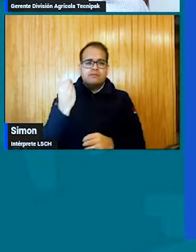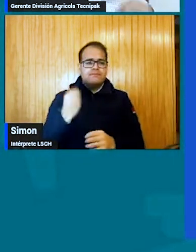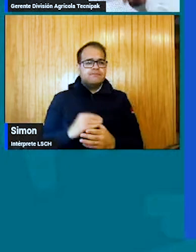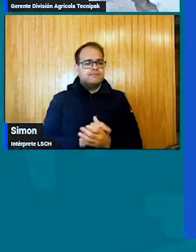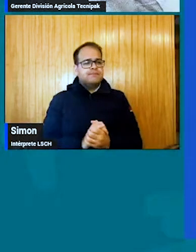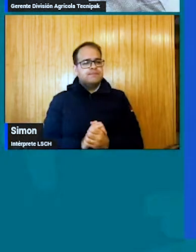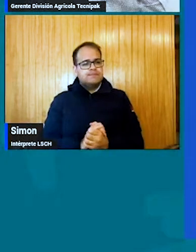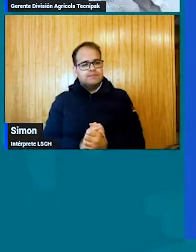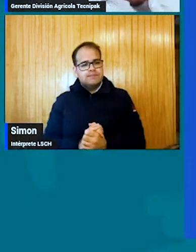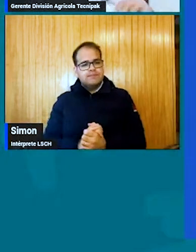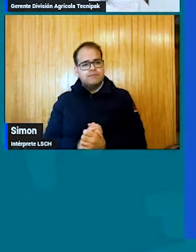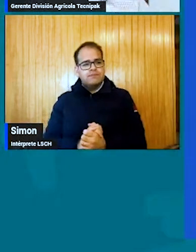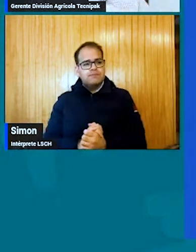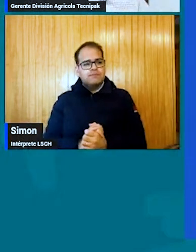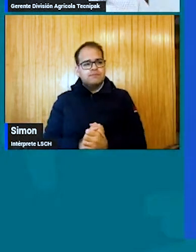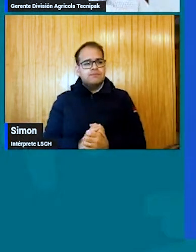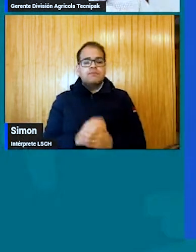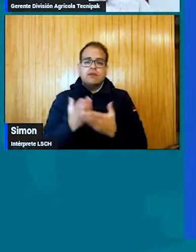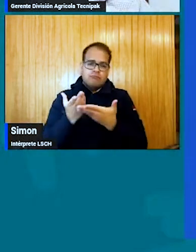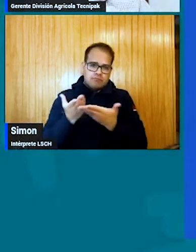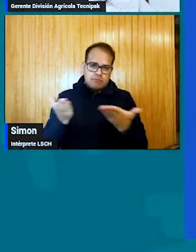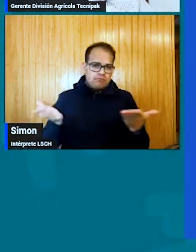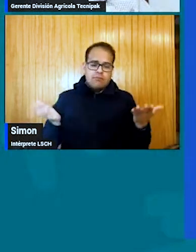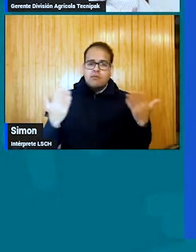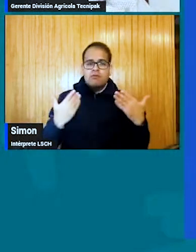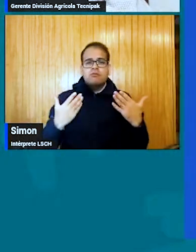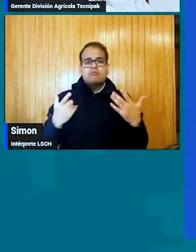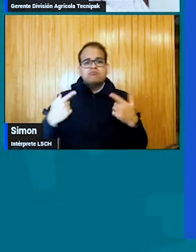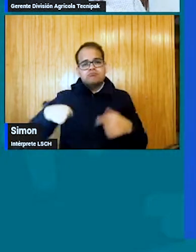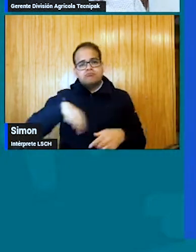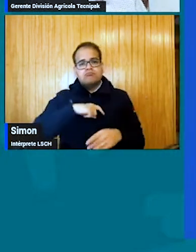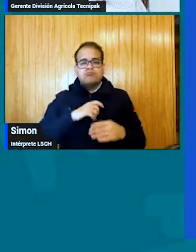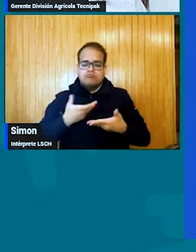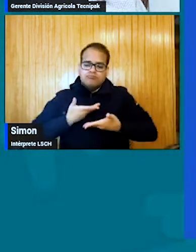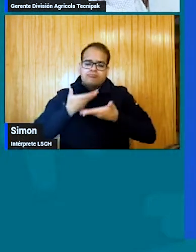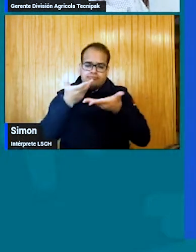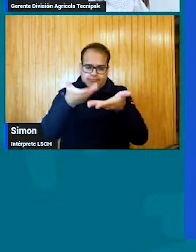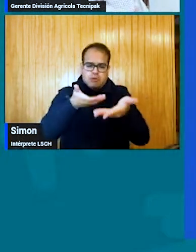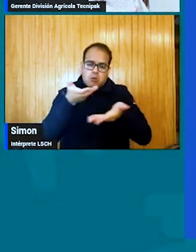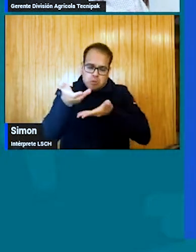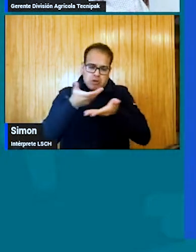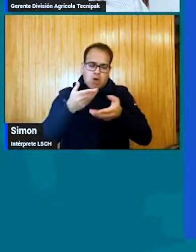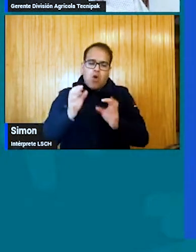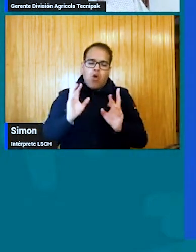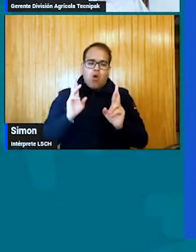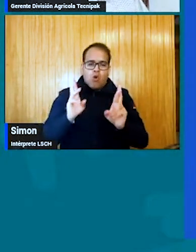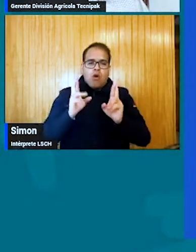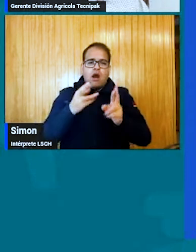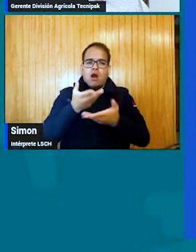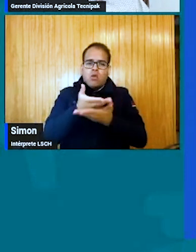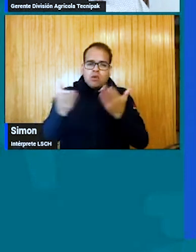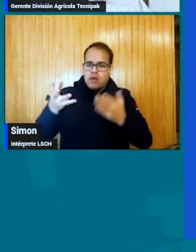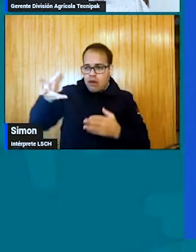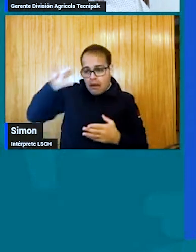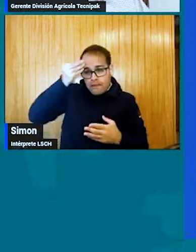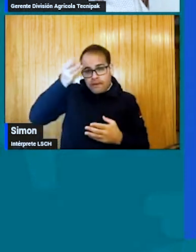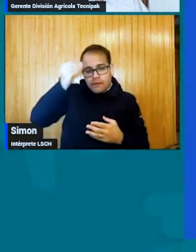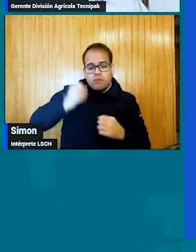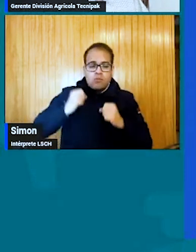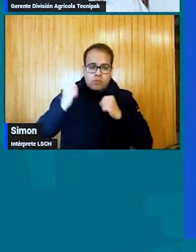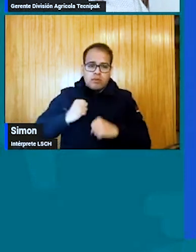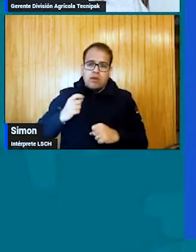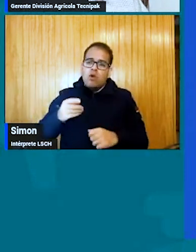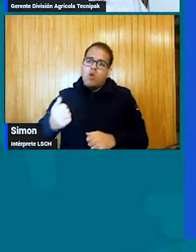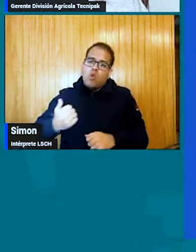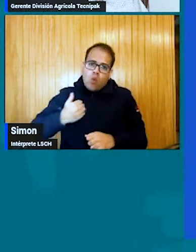poco eso. Eso es lo que les quería compartir. Ojalá les sirva de algo. Apliquen los controles